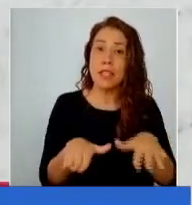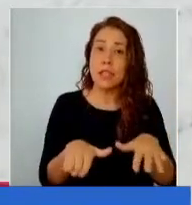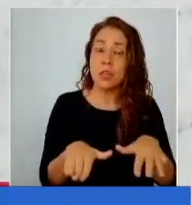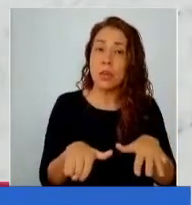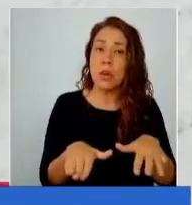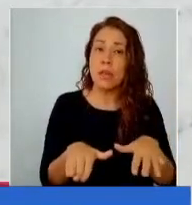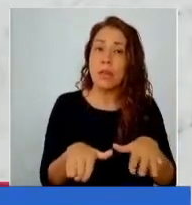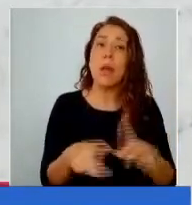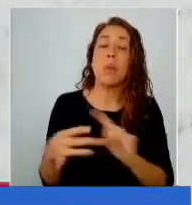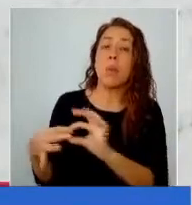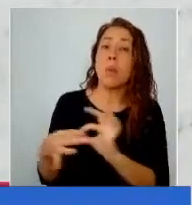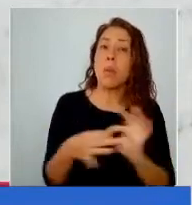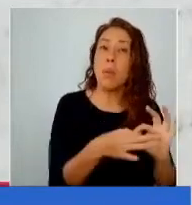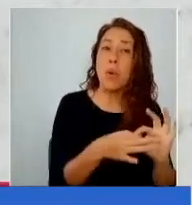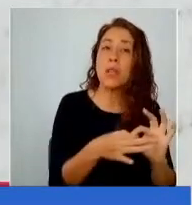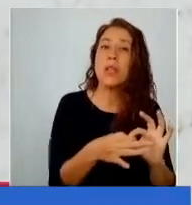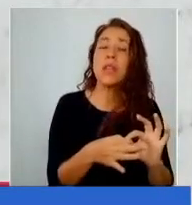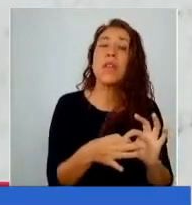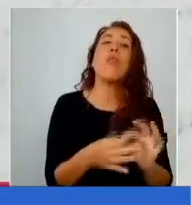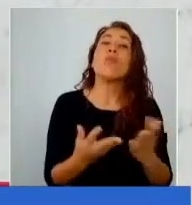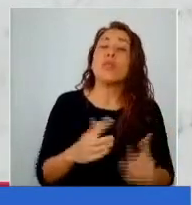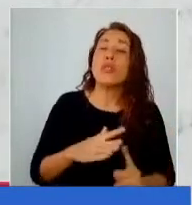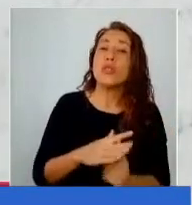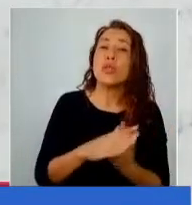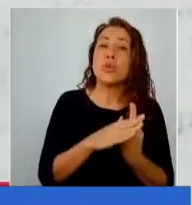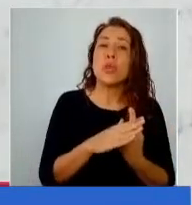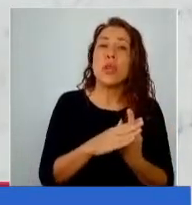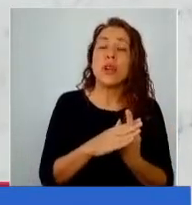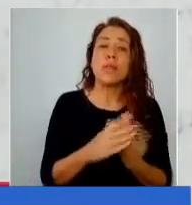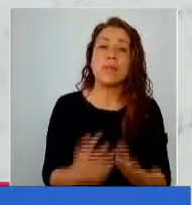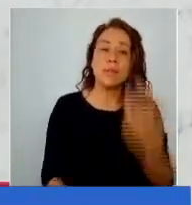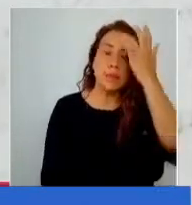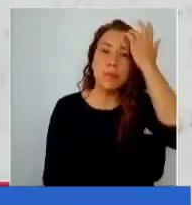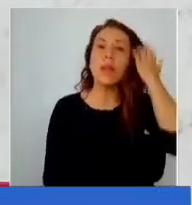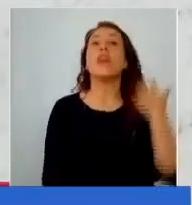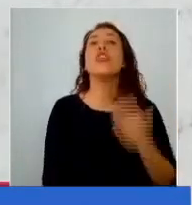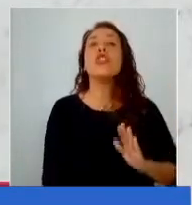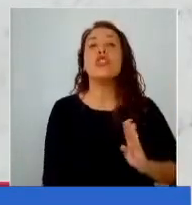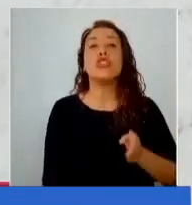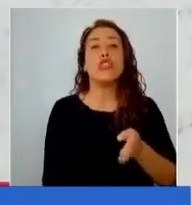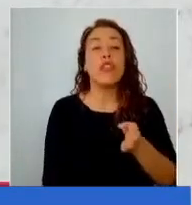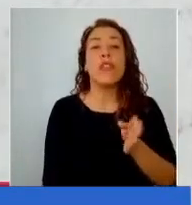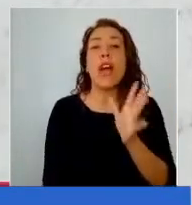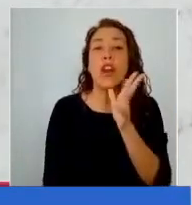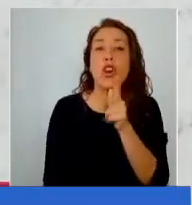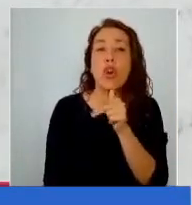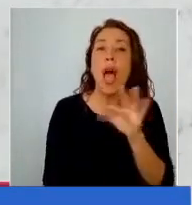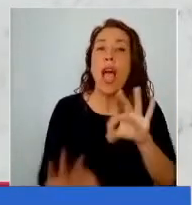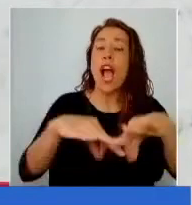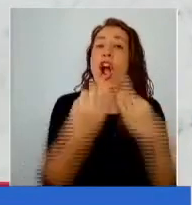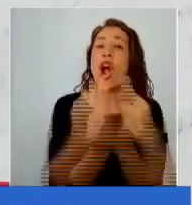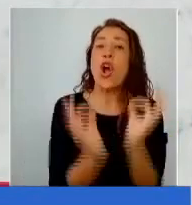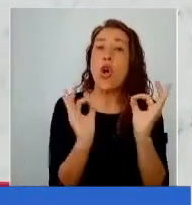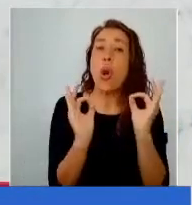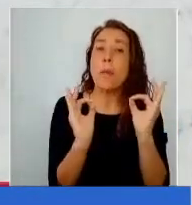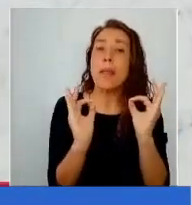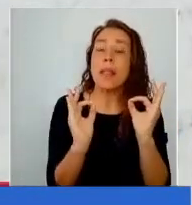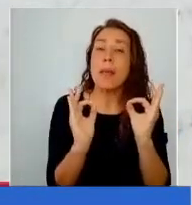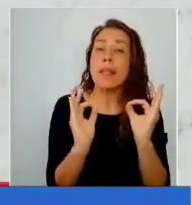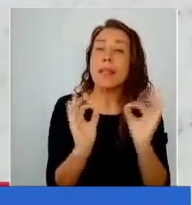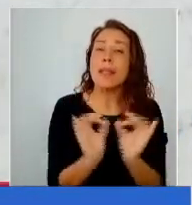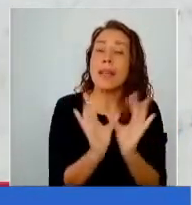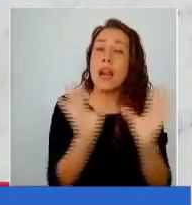motivaciones articulaciones aún no tenemos totalmente nítido y quiero anotar aquí